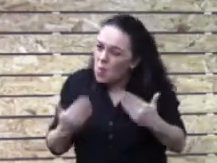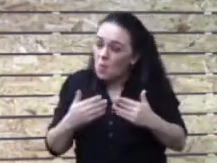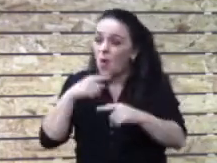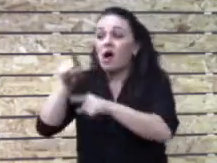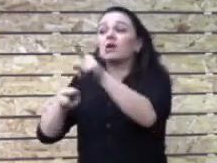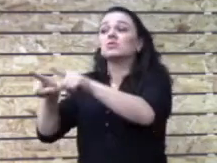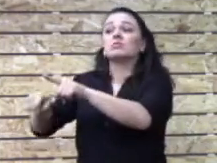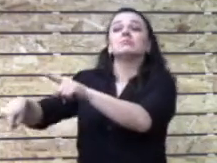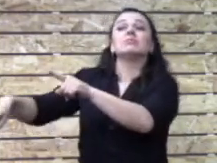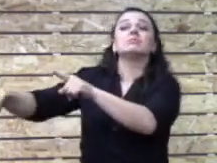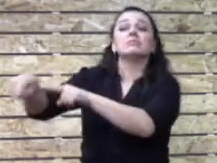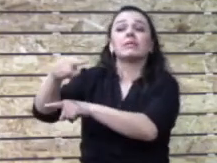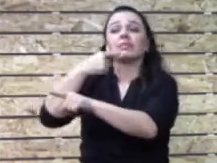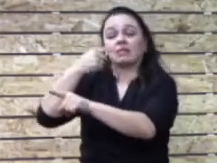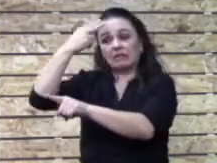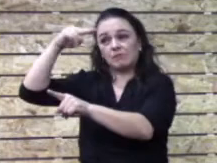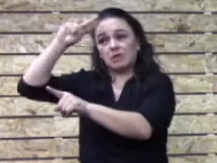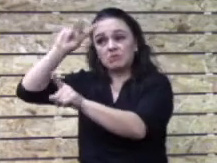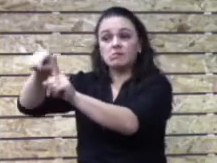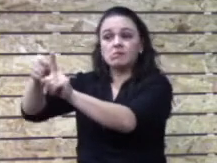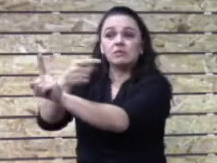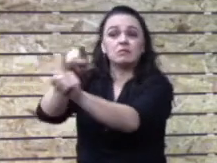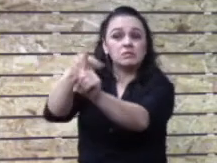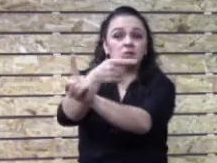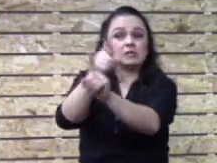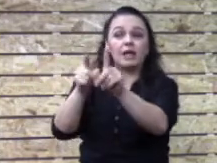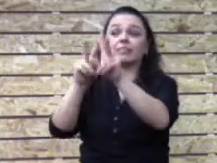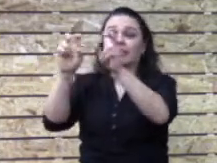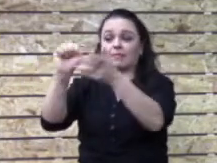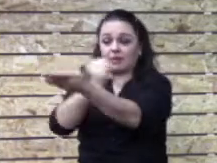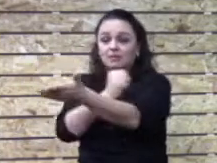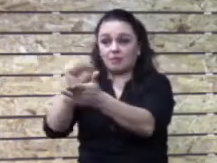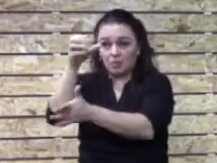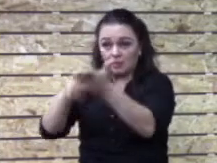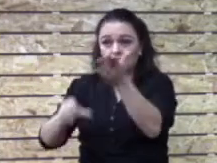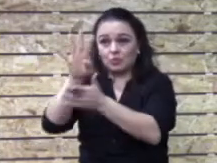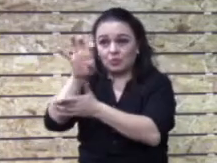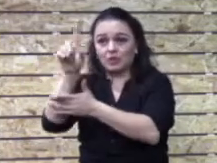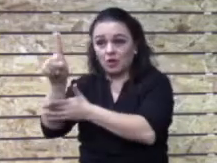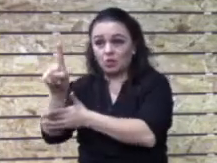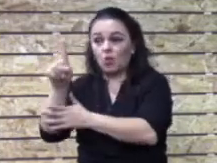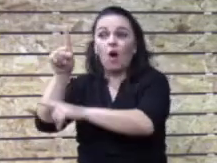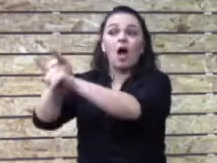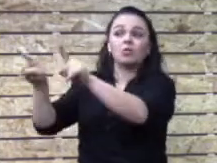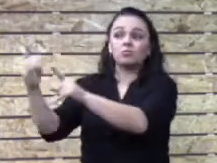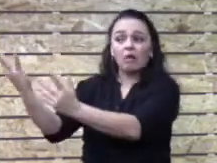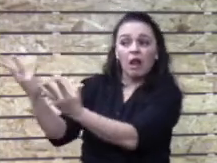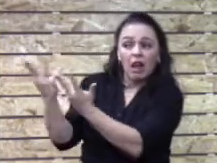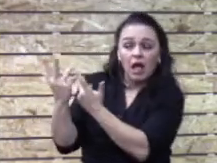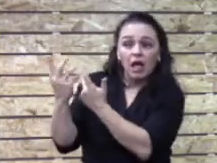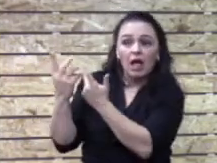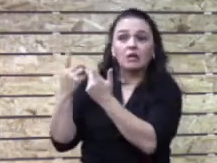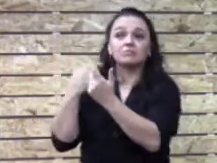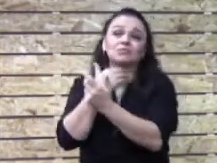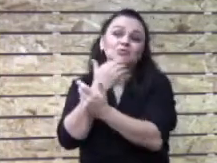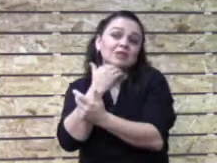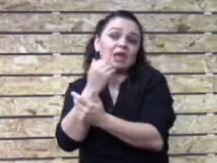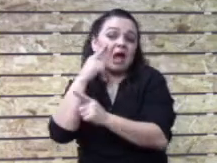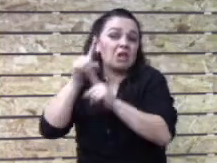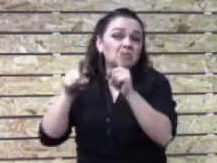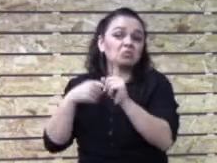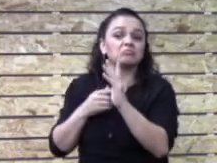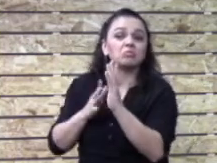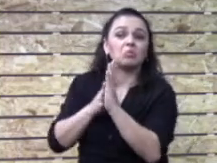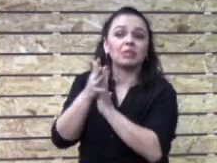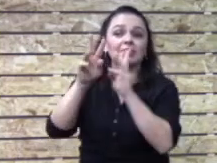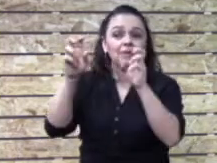bíblica, especialmente en este Salmo 91. No sé si has escuchado la historia, yo he contado esa historia un par de veces, que en una